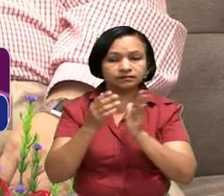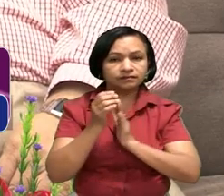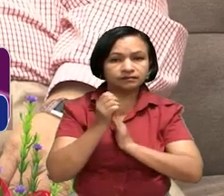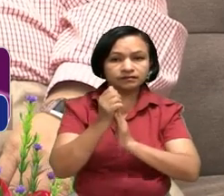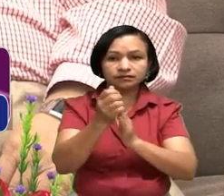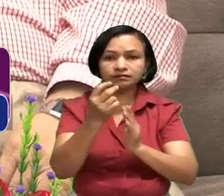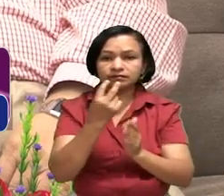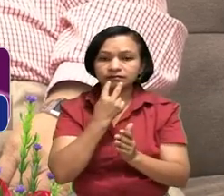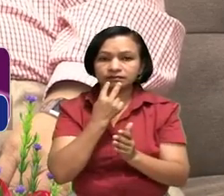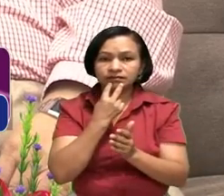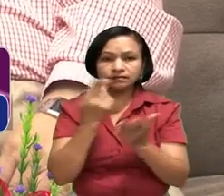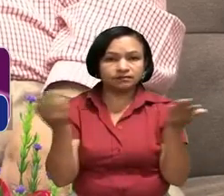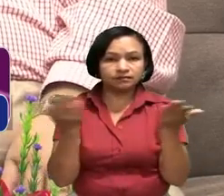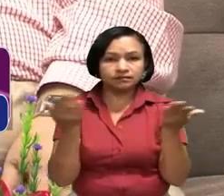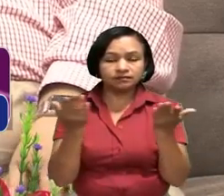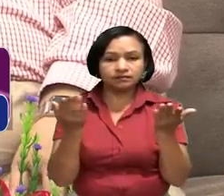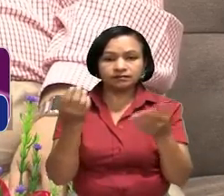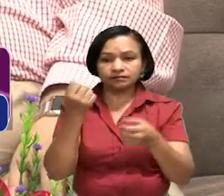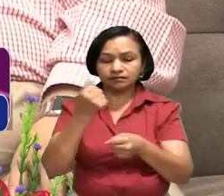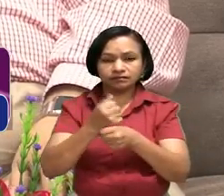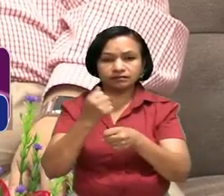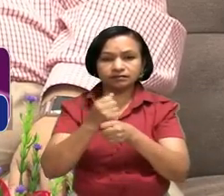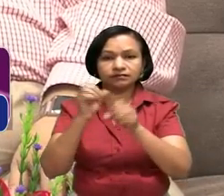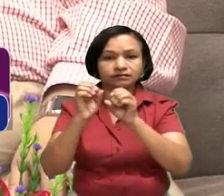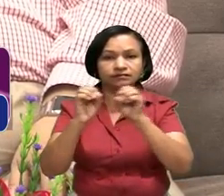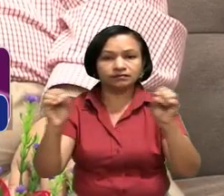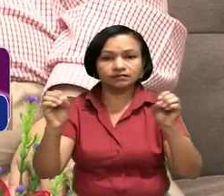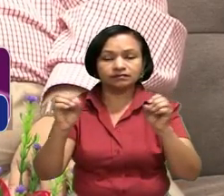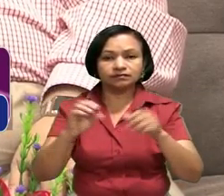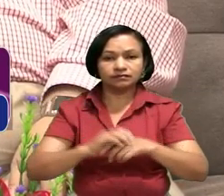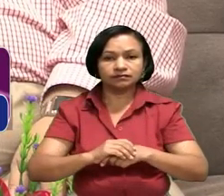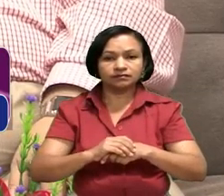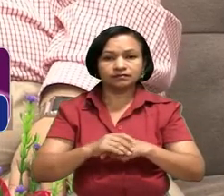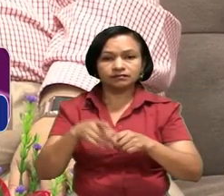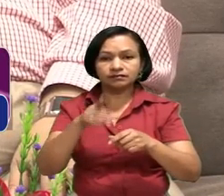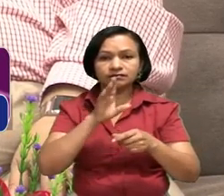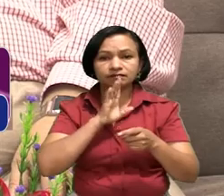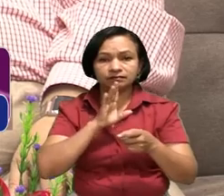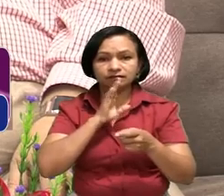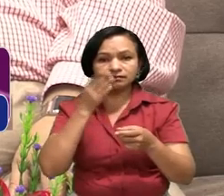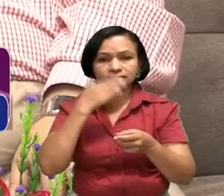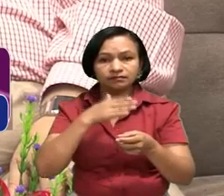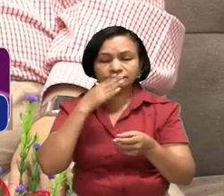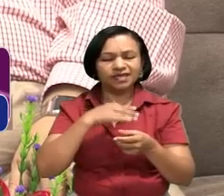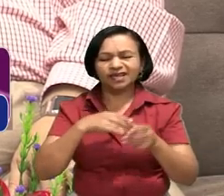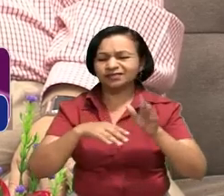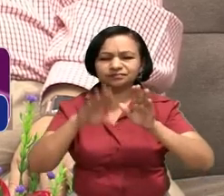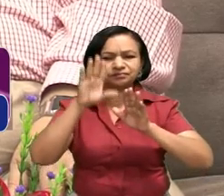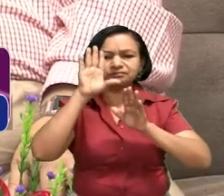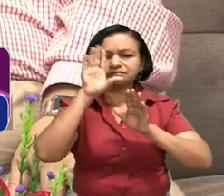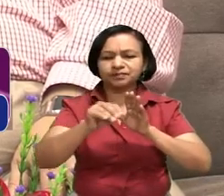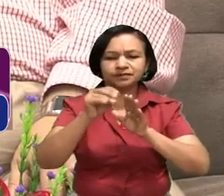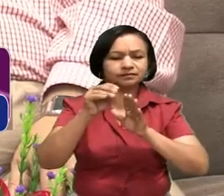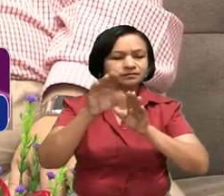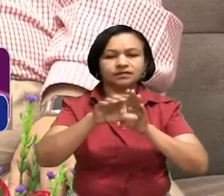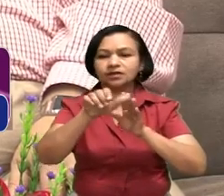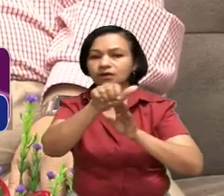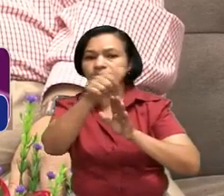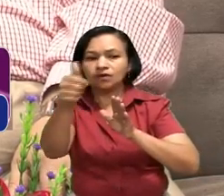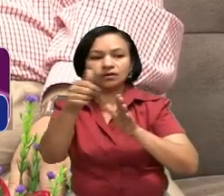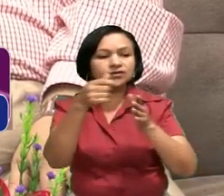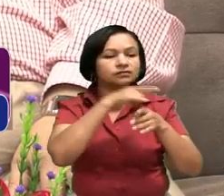que ni siquiera su empleada pues en la casa lo siga si lo que hace es apagar y te bajo buscado